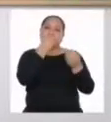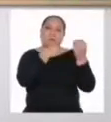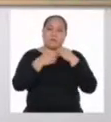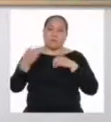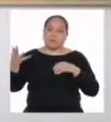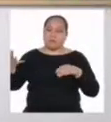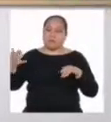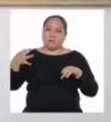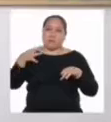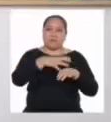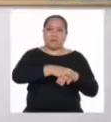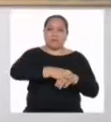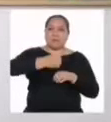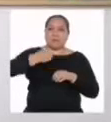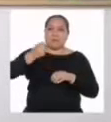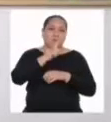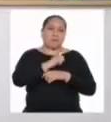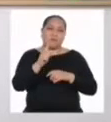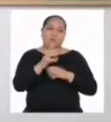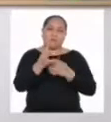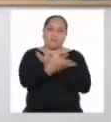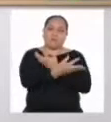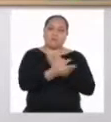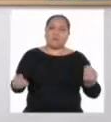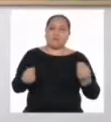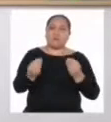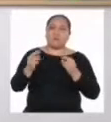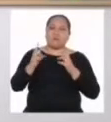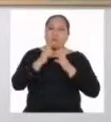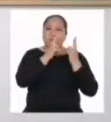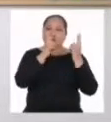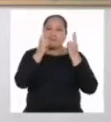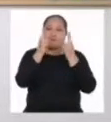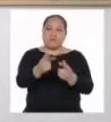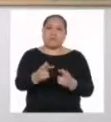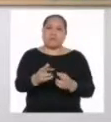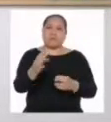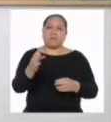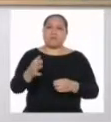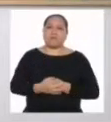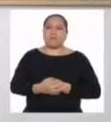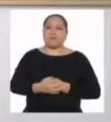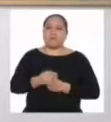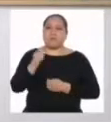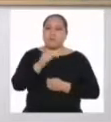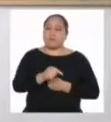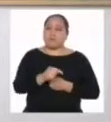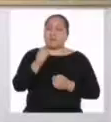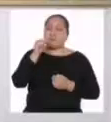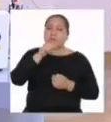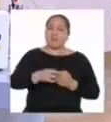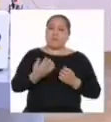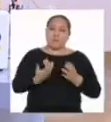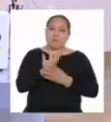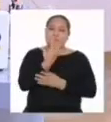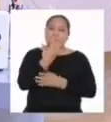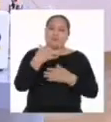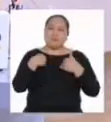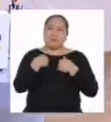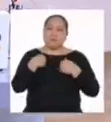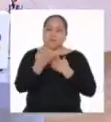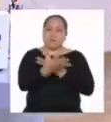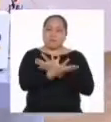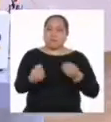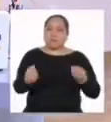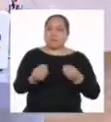y la consiguiente destrucción del hábitat acuático en la cual se incluye la flora y fauna de este medio.